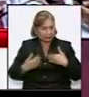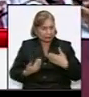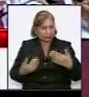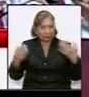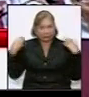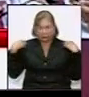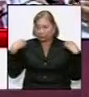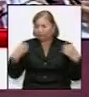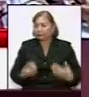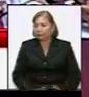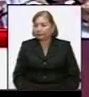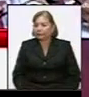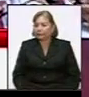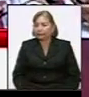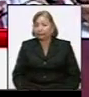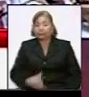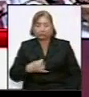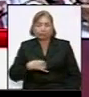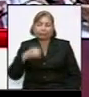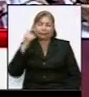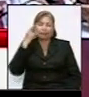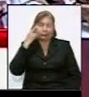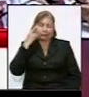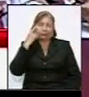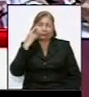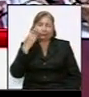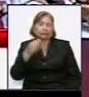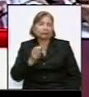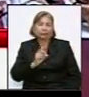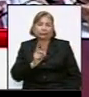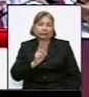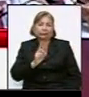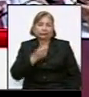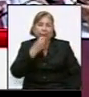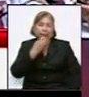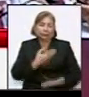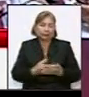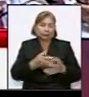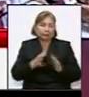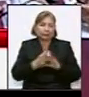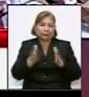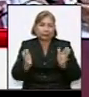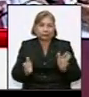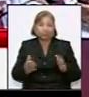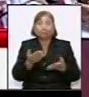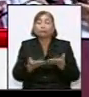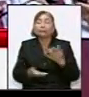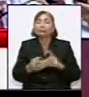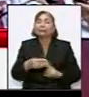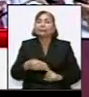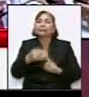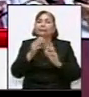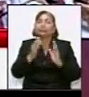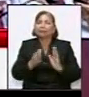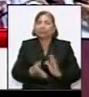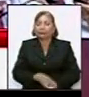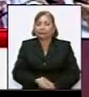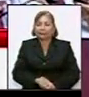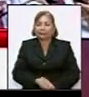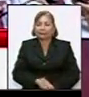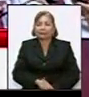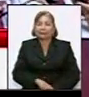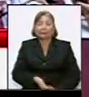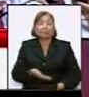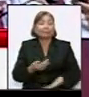encontrar varias cosas entonces yo creo que acá tampoco la administración están abiertas desde ese para un caso específico en materia de investigación